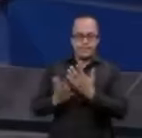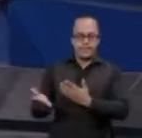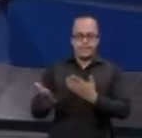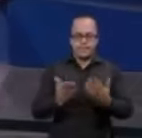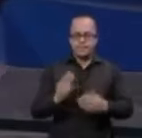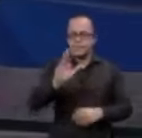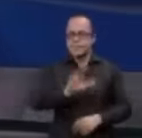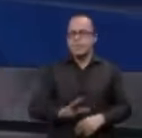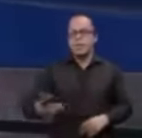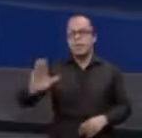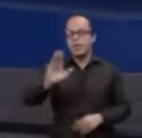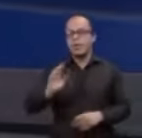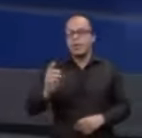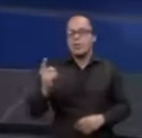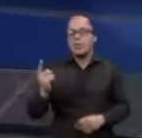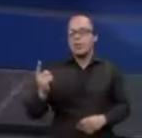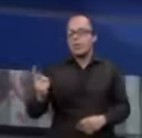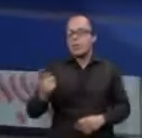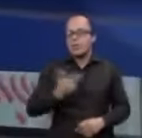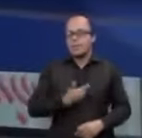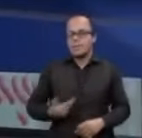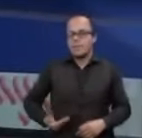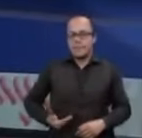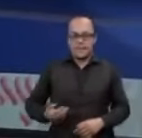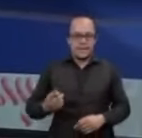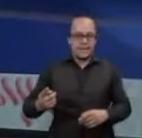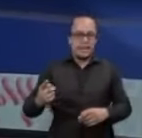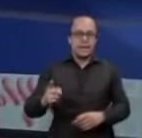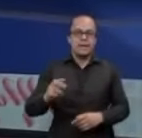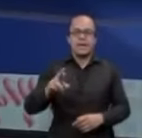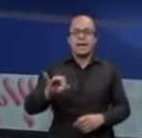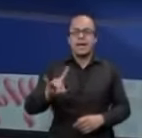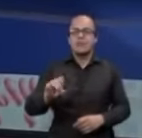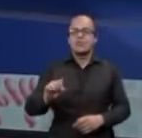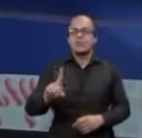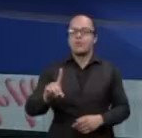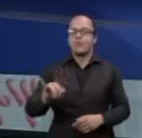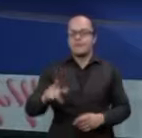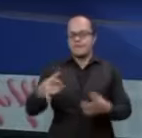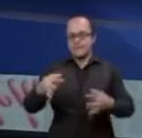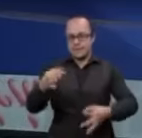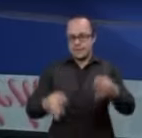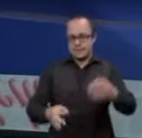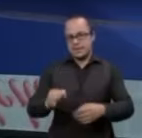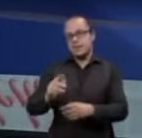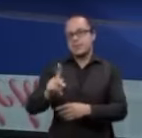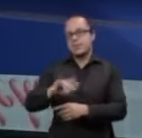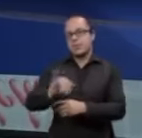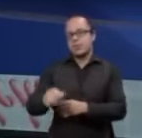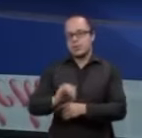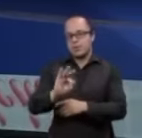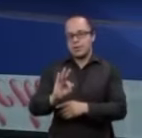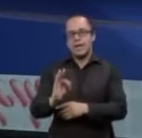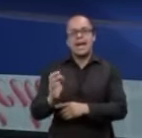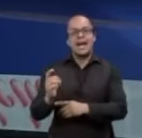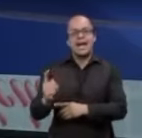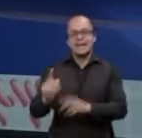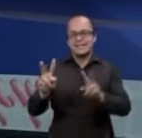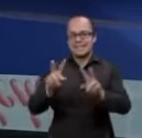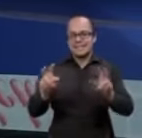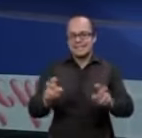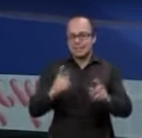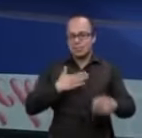Y este miércoles, el presidente del Poder Judicial del Estado de México, Ricardo Sodi, nos habla sobre la justicia laboral